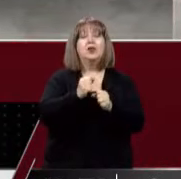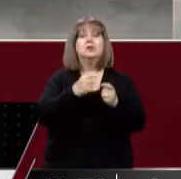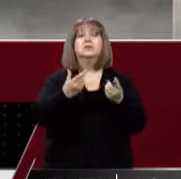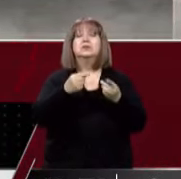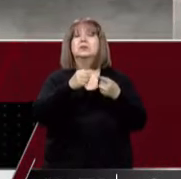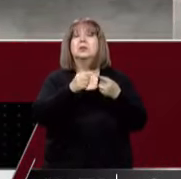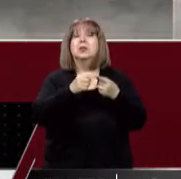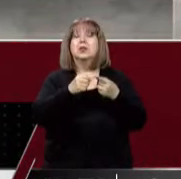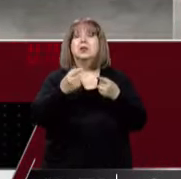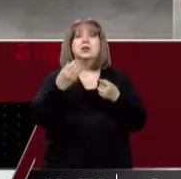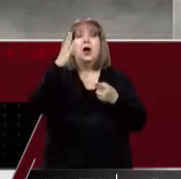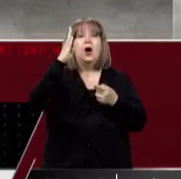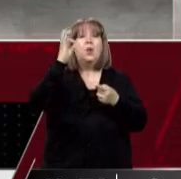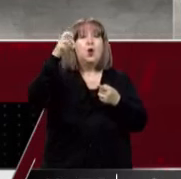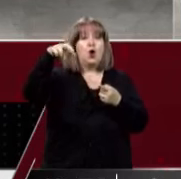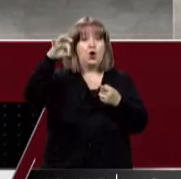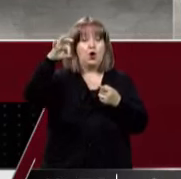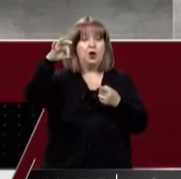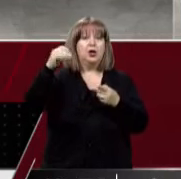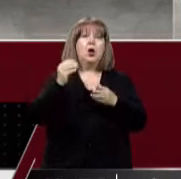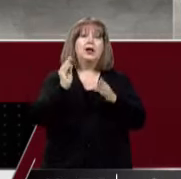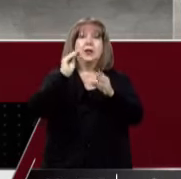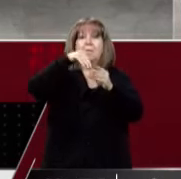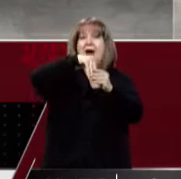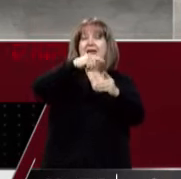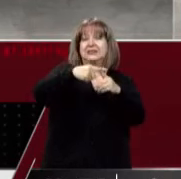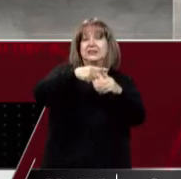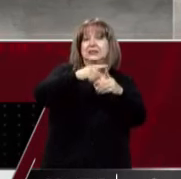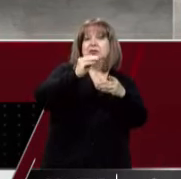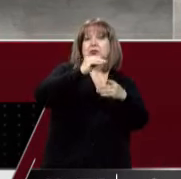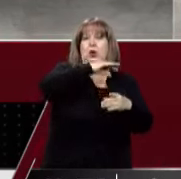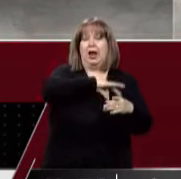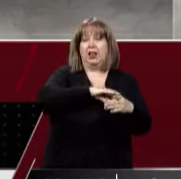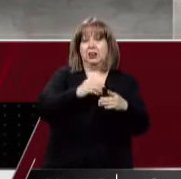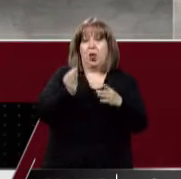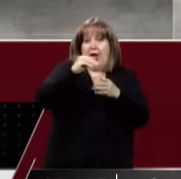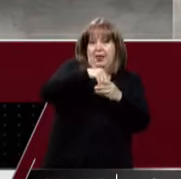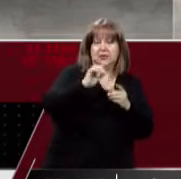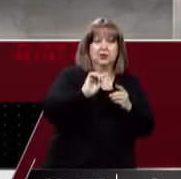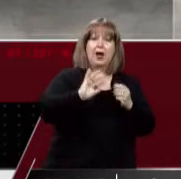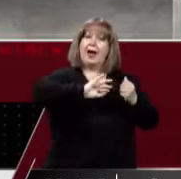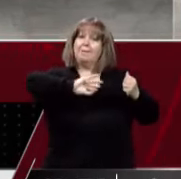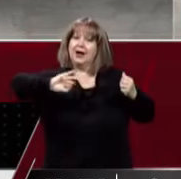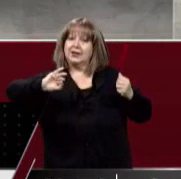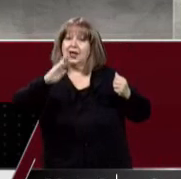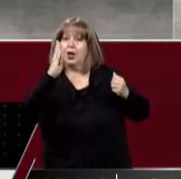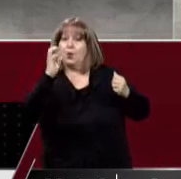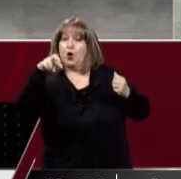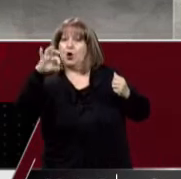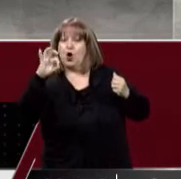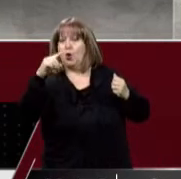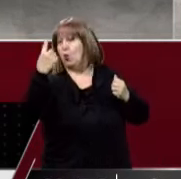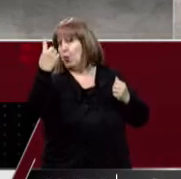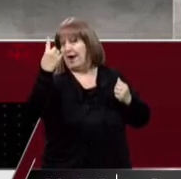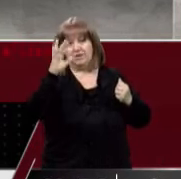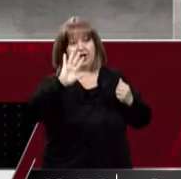que tendrá el formato de bono, es decir, que no va a ser una suma fija, ¿sí? O sea, que será un monto entregado por única vez justamente